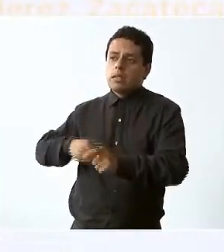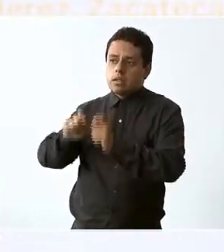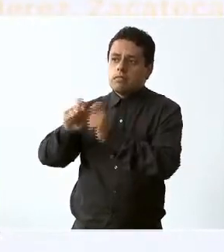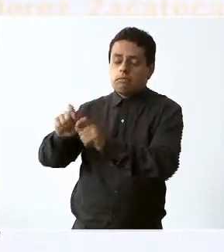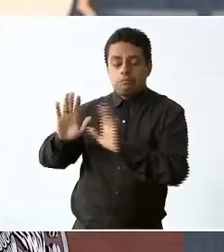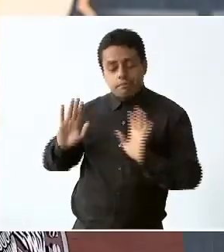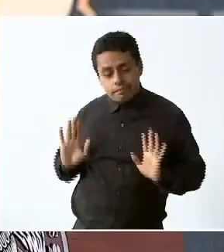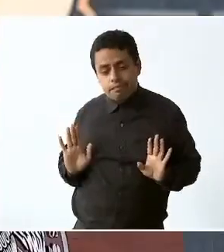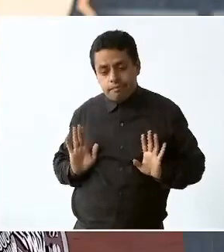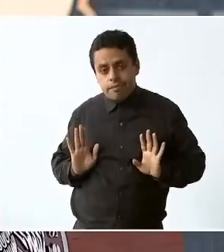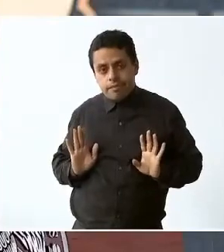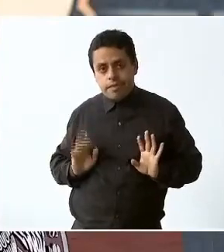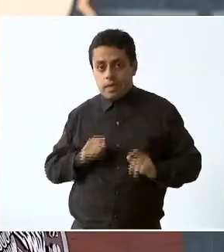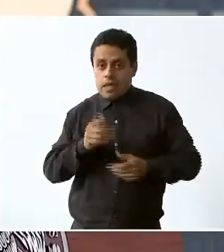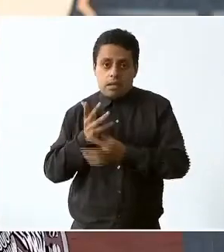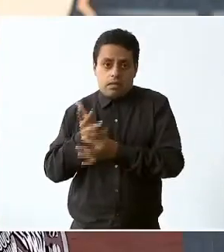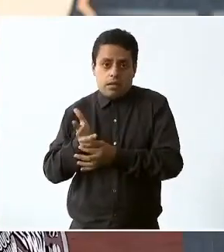según